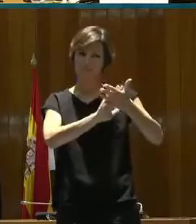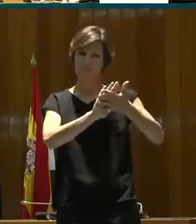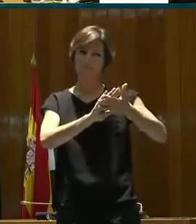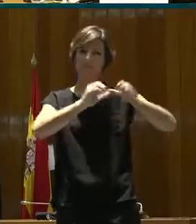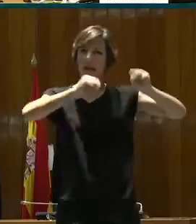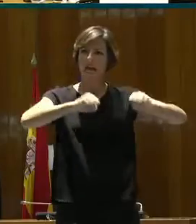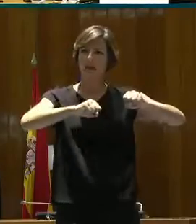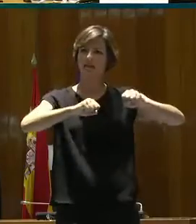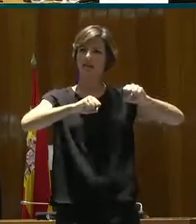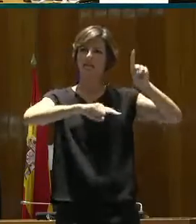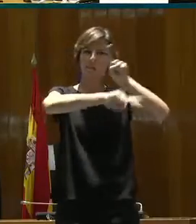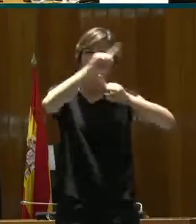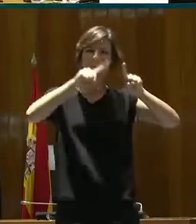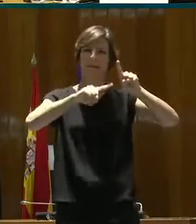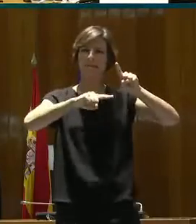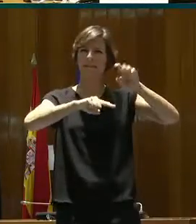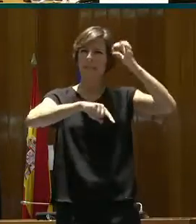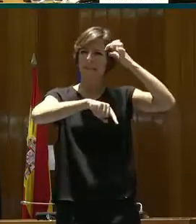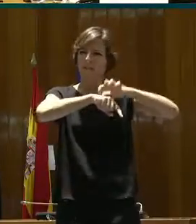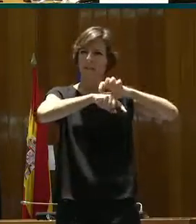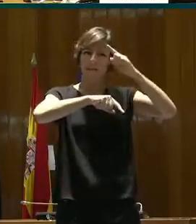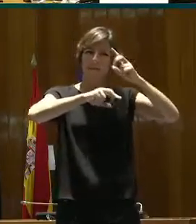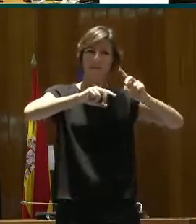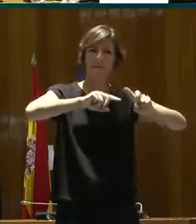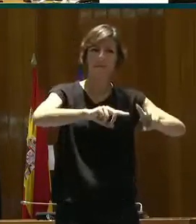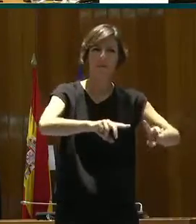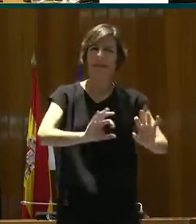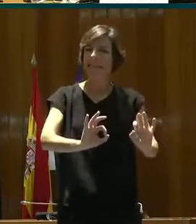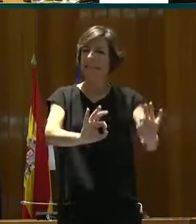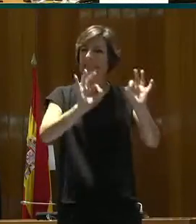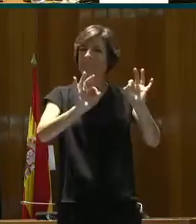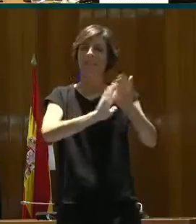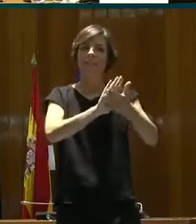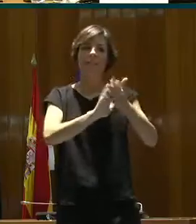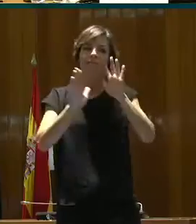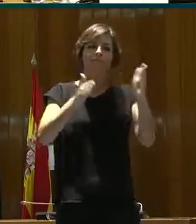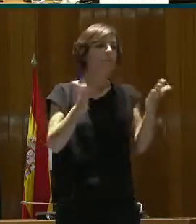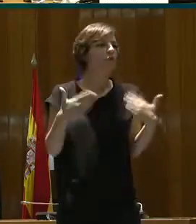mayores con esa afectación que son específicamente signantes.